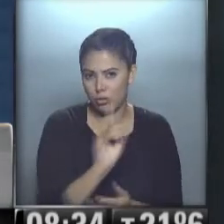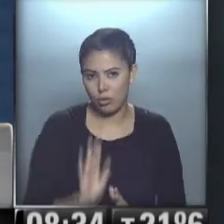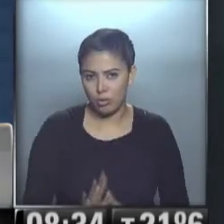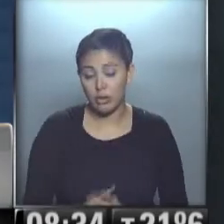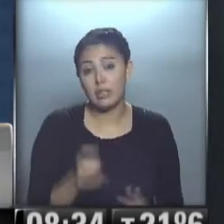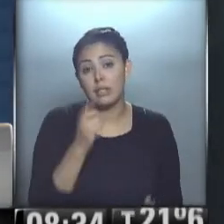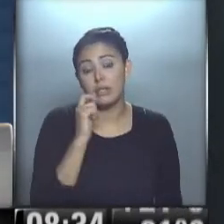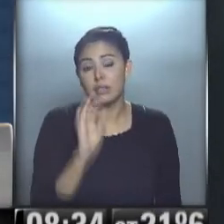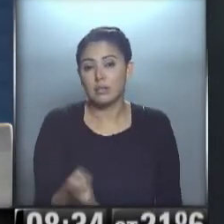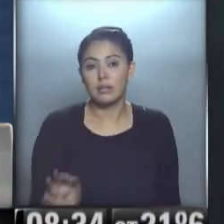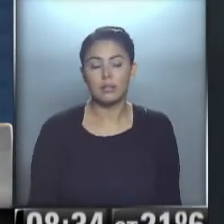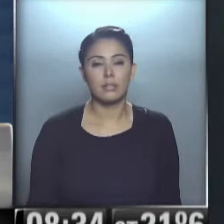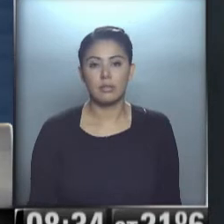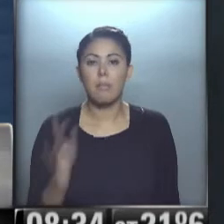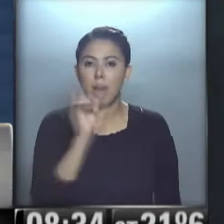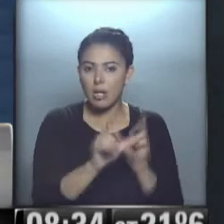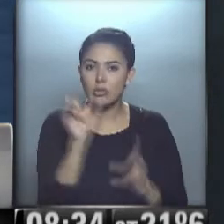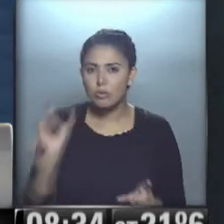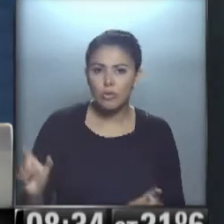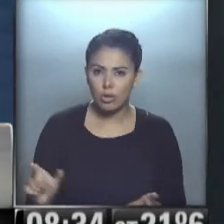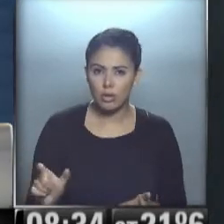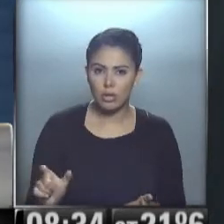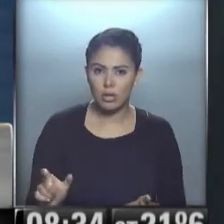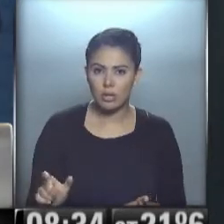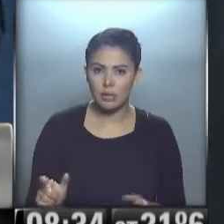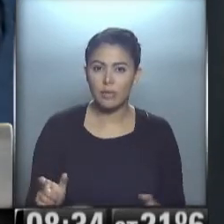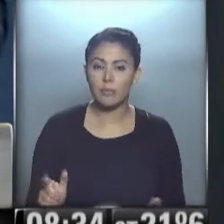teniendo en cuenta de ciudadanos que